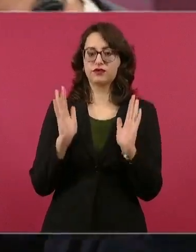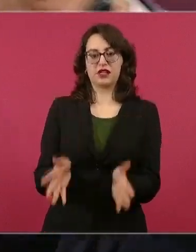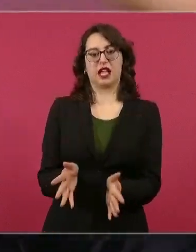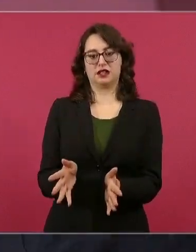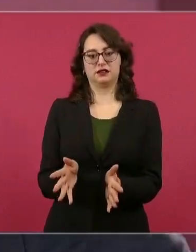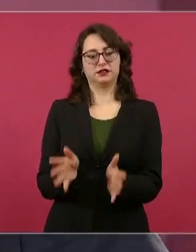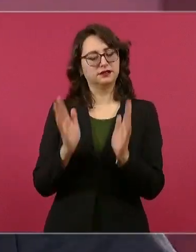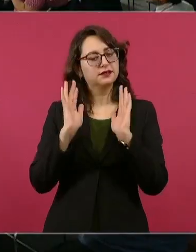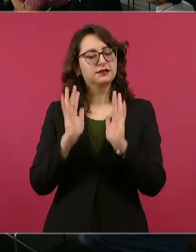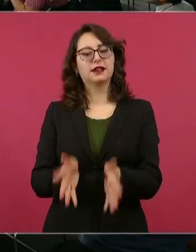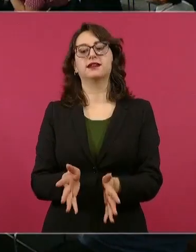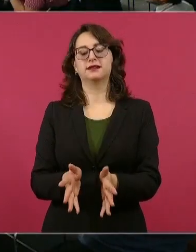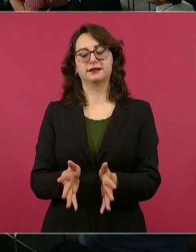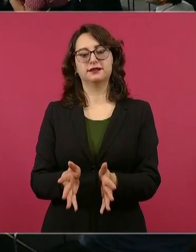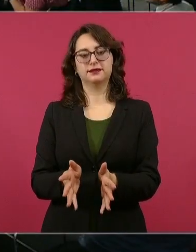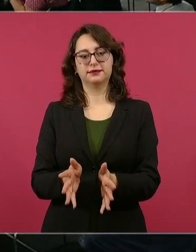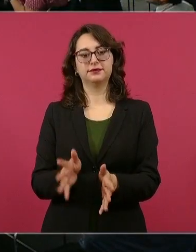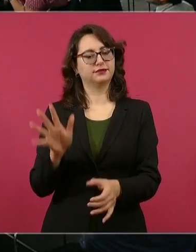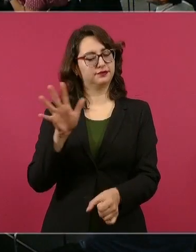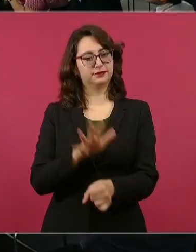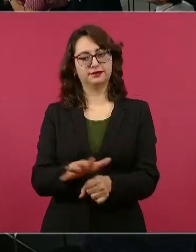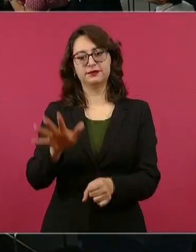ya, porque